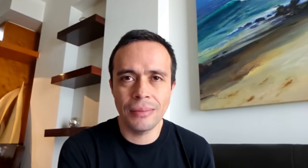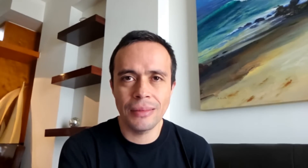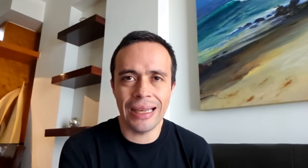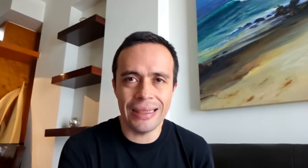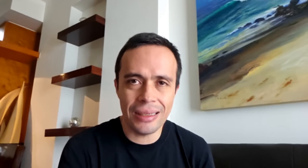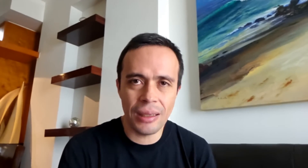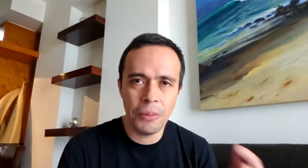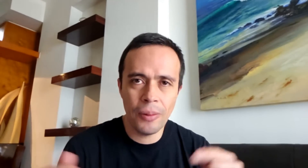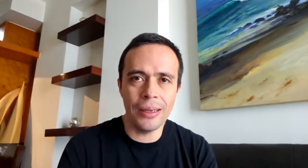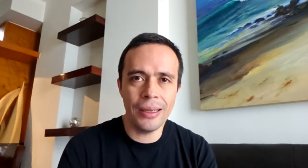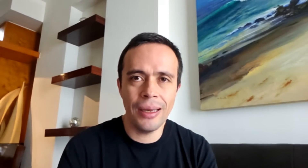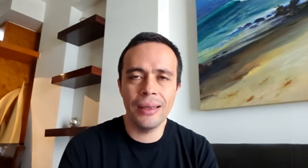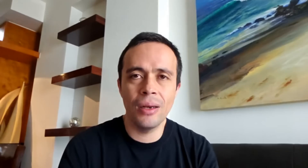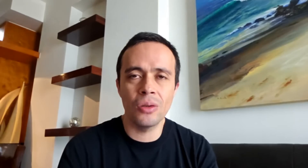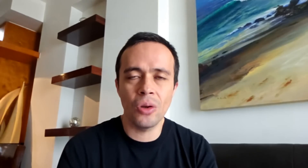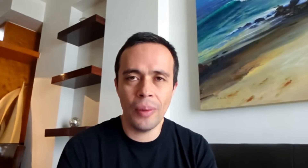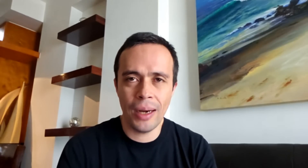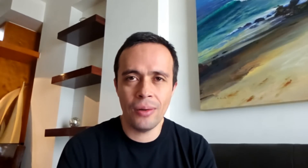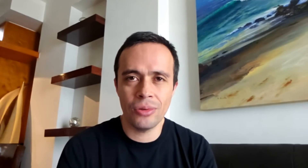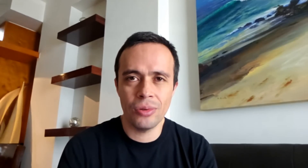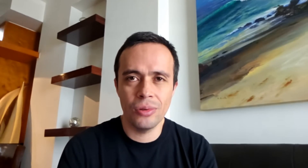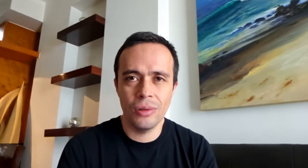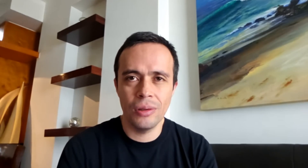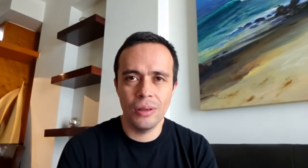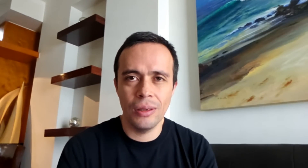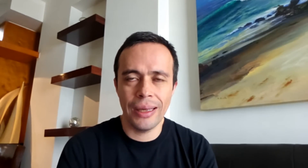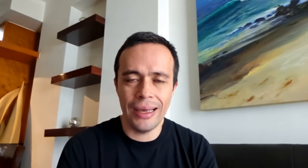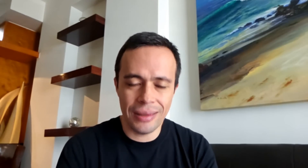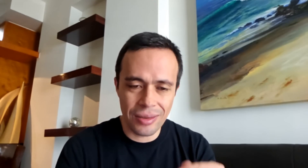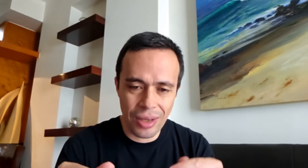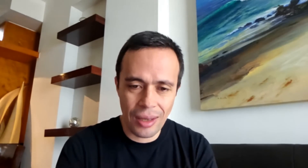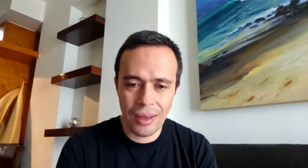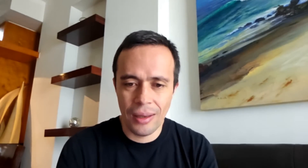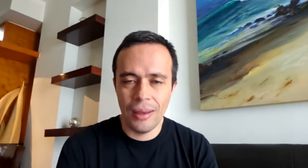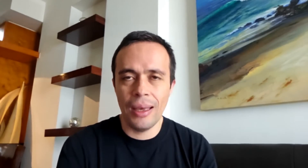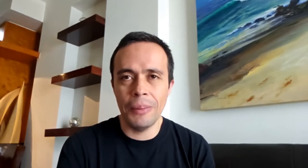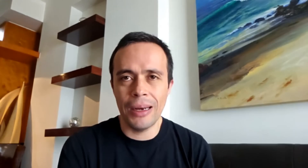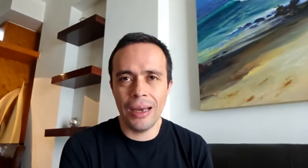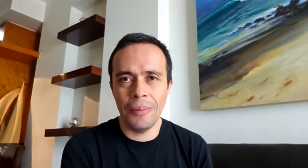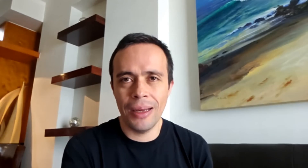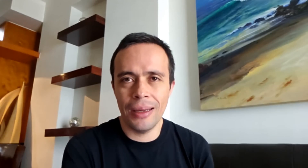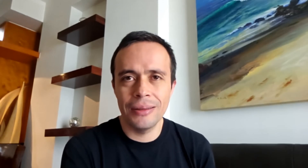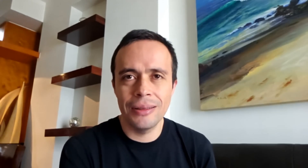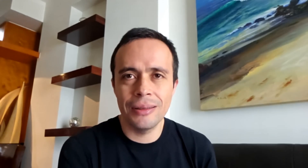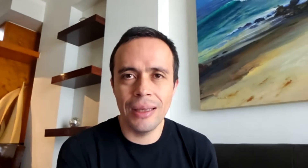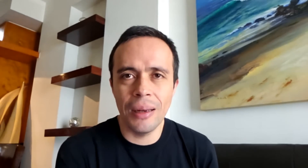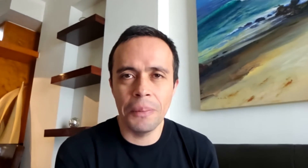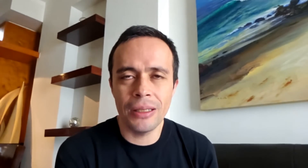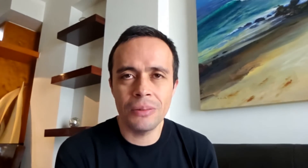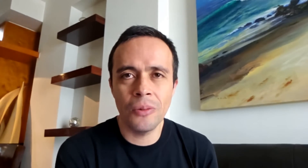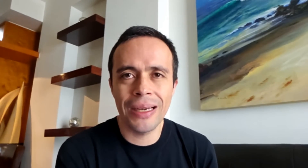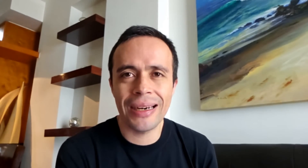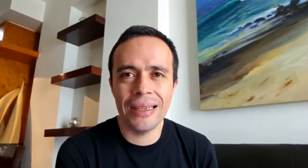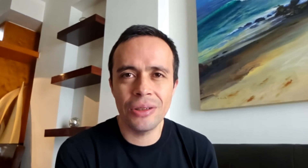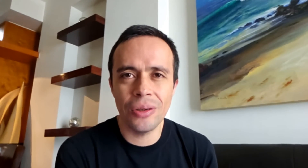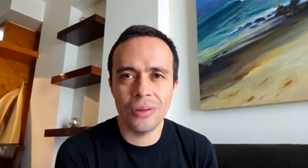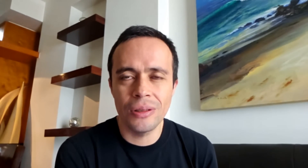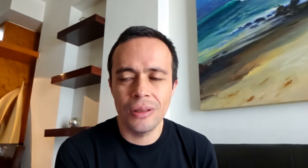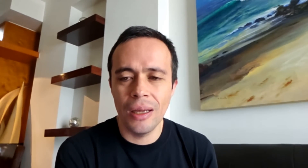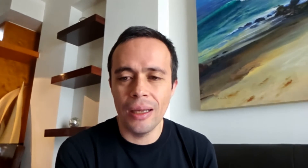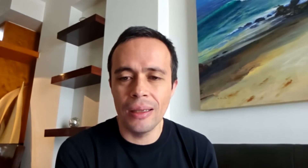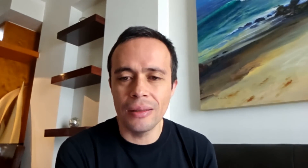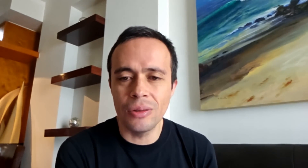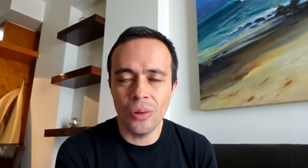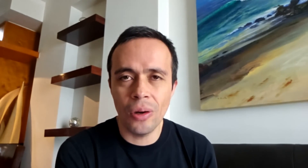priista, que esa sí provenía de los gobiernos, que esa sí emanaba del prismo más